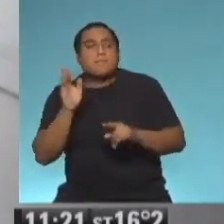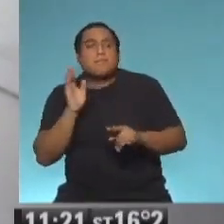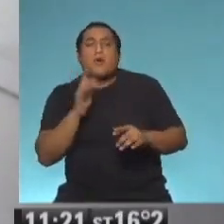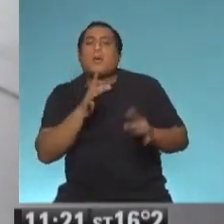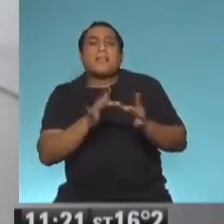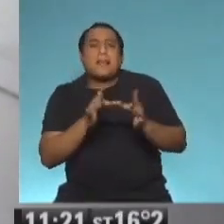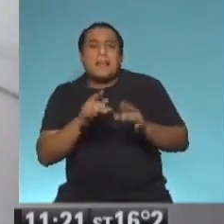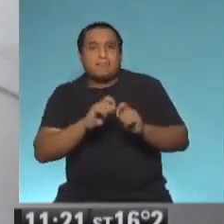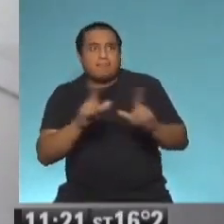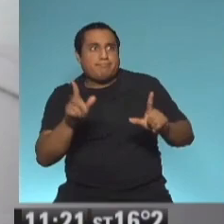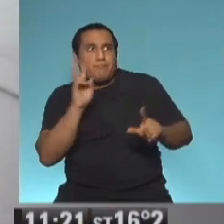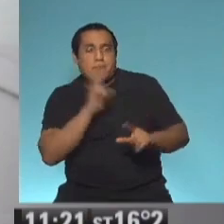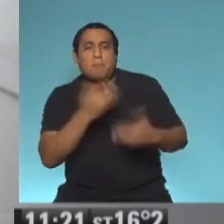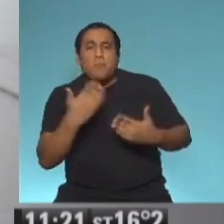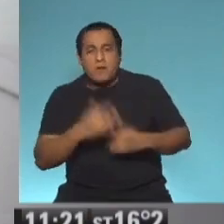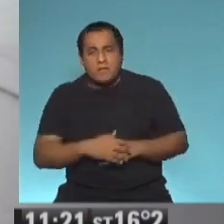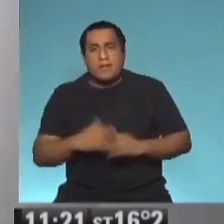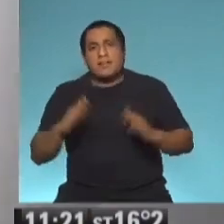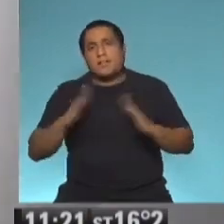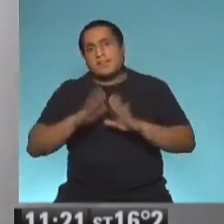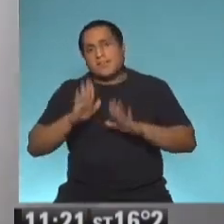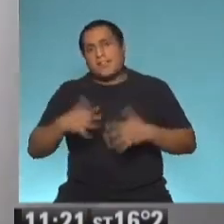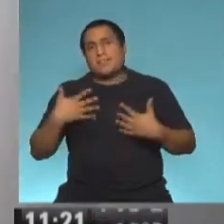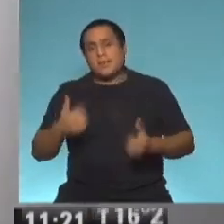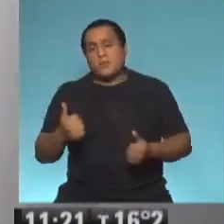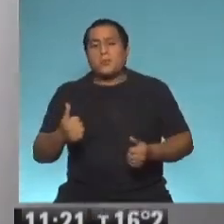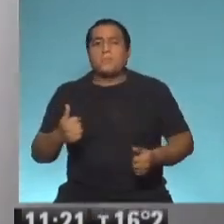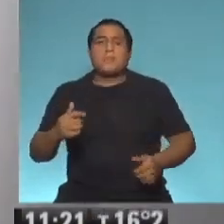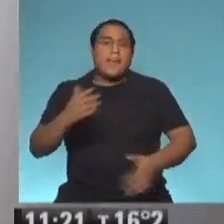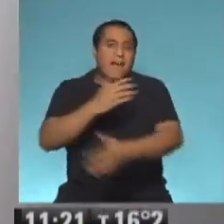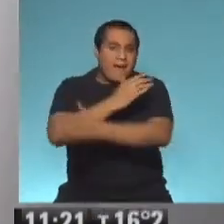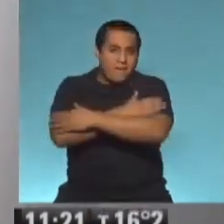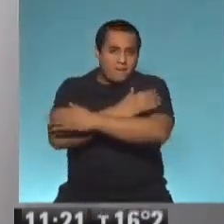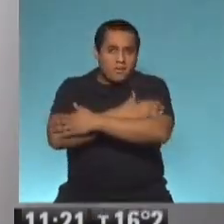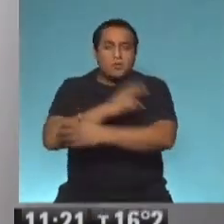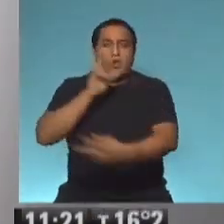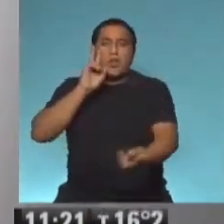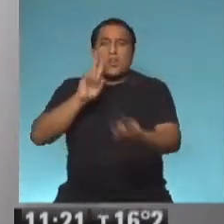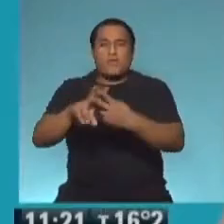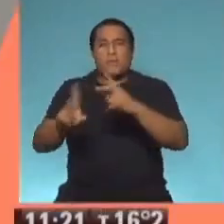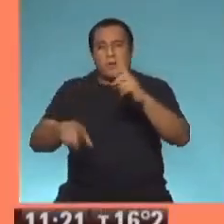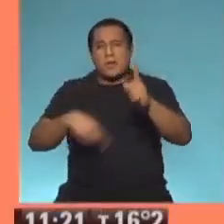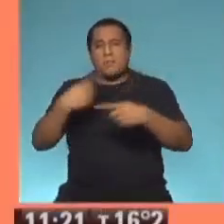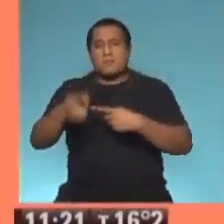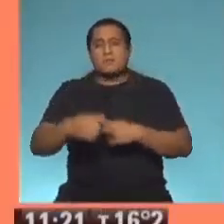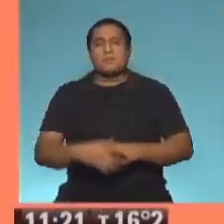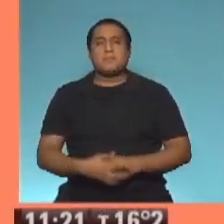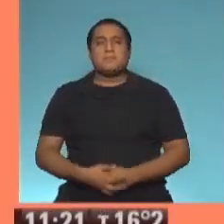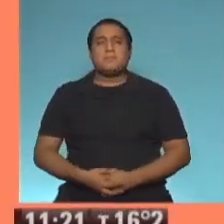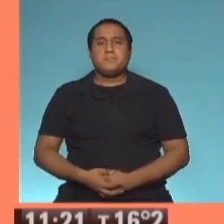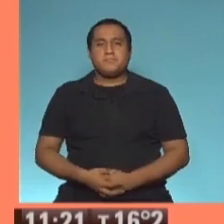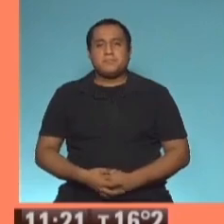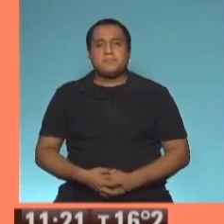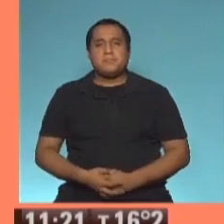veces que quieras. Quédate en casa, especial salud. Te mando un abrazo enorme y nos vemos en el próximo encuentro.